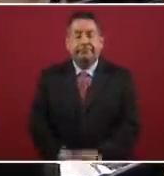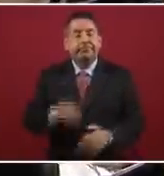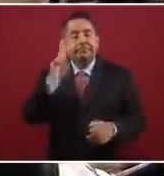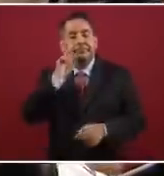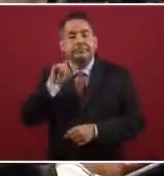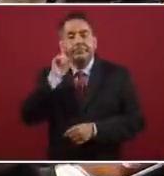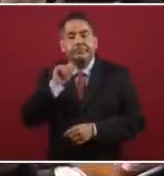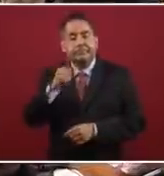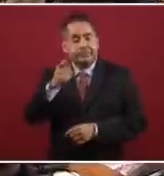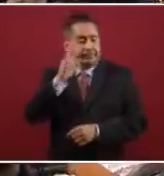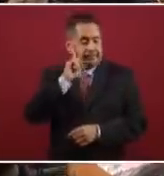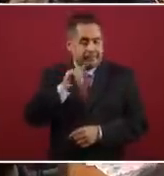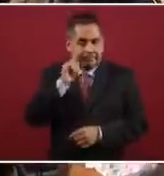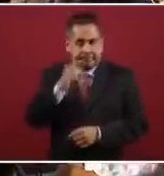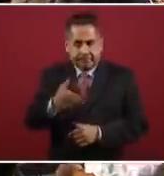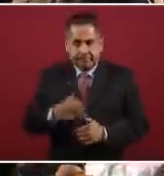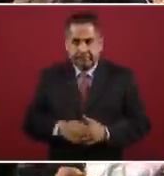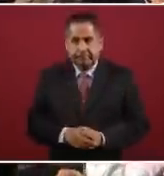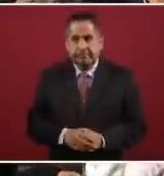Mañana.